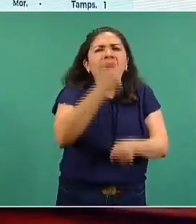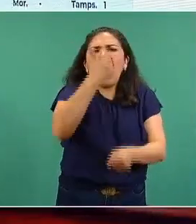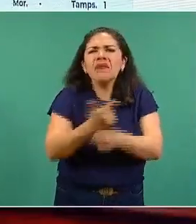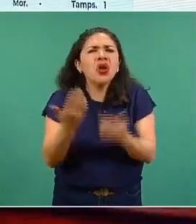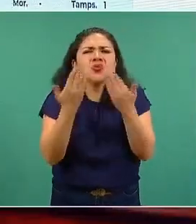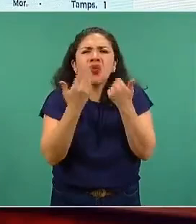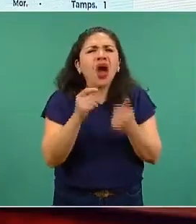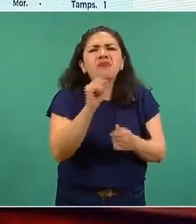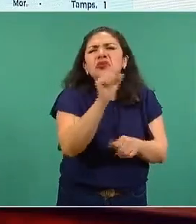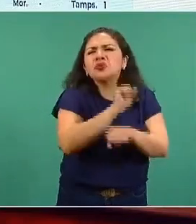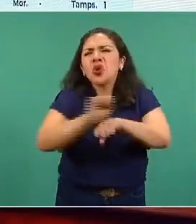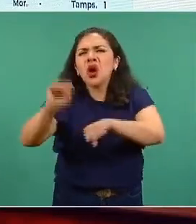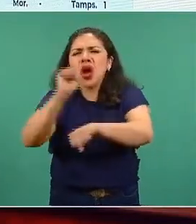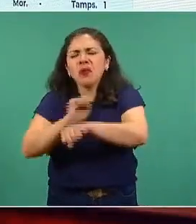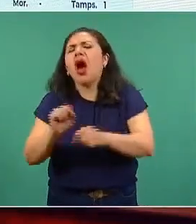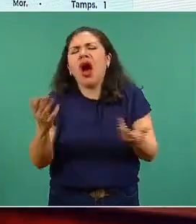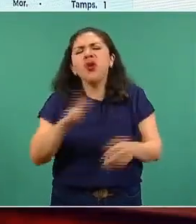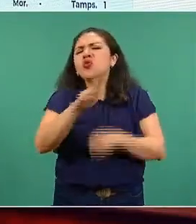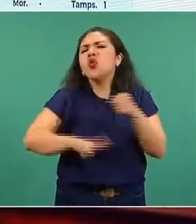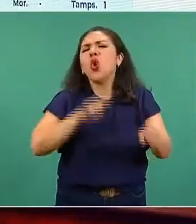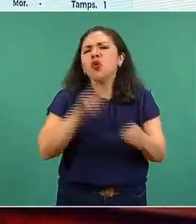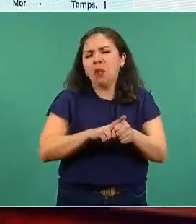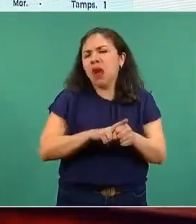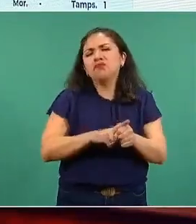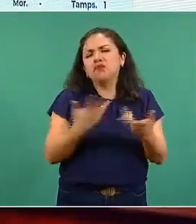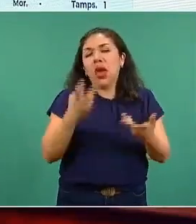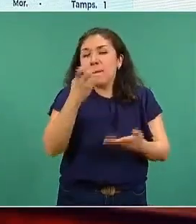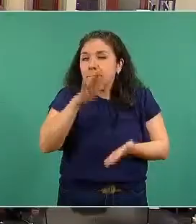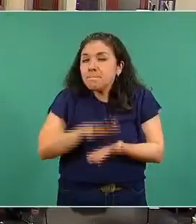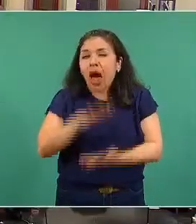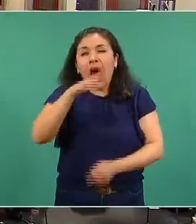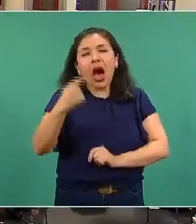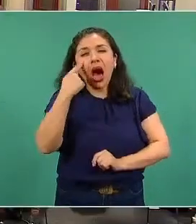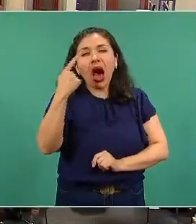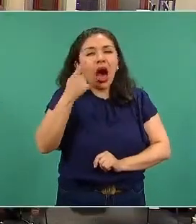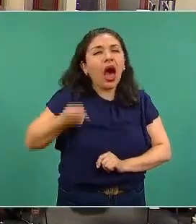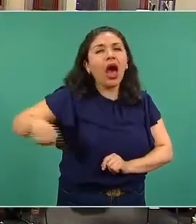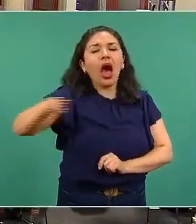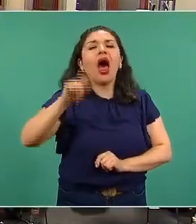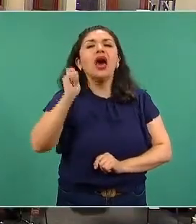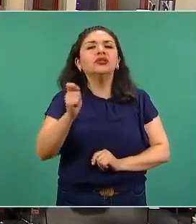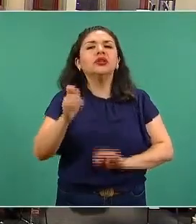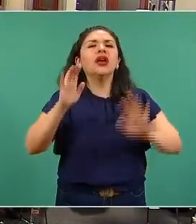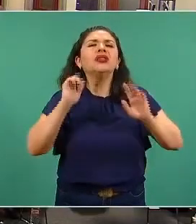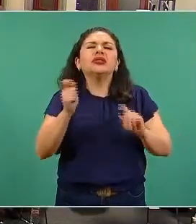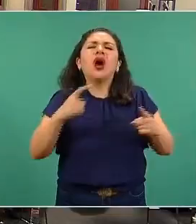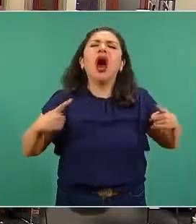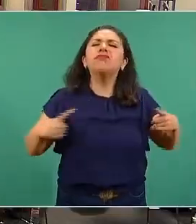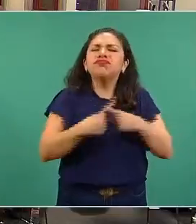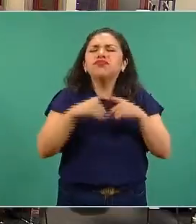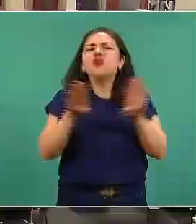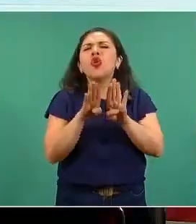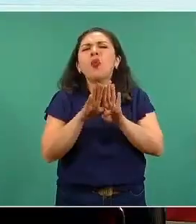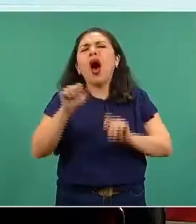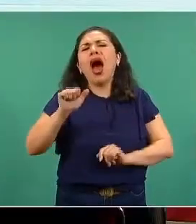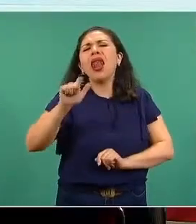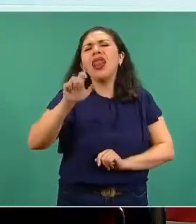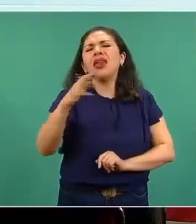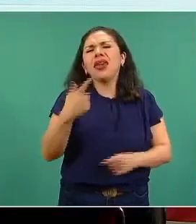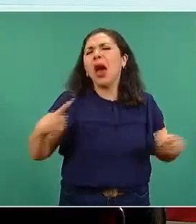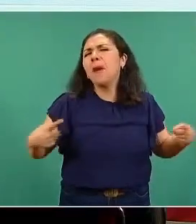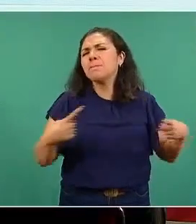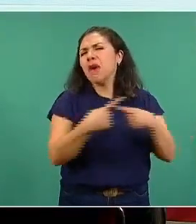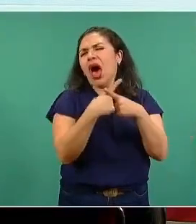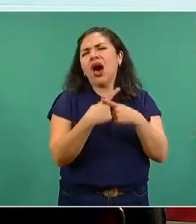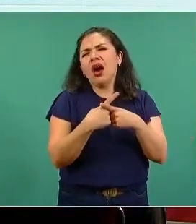también hasta cierto punto esperadas. La gran mayoría de estas han sido reacciones de tipo alérgico y